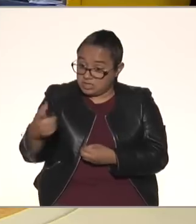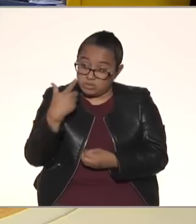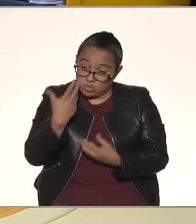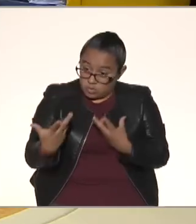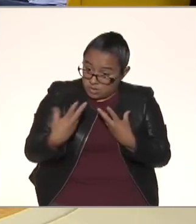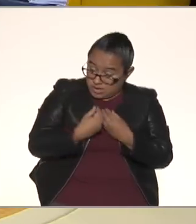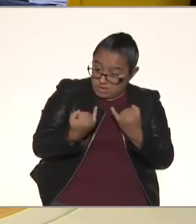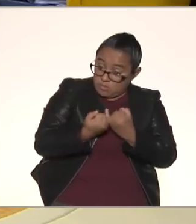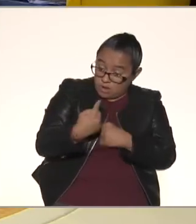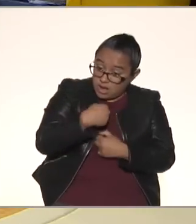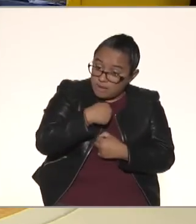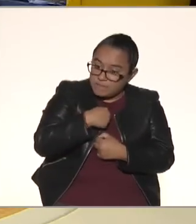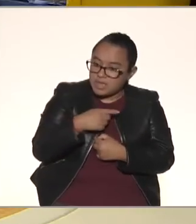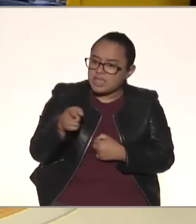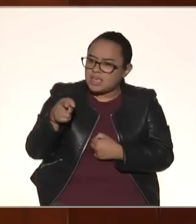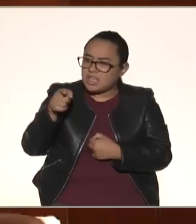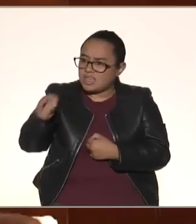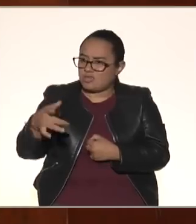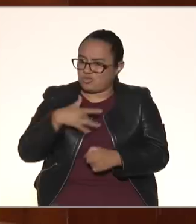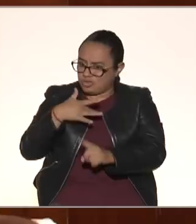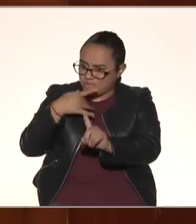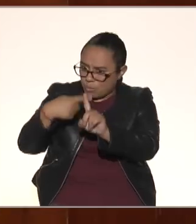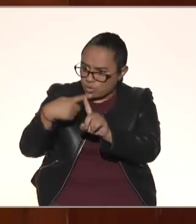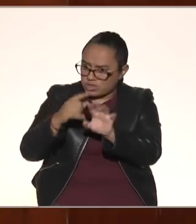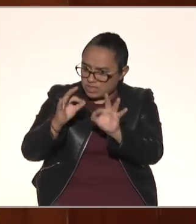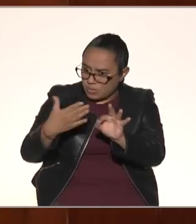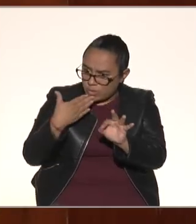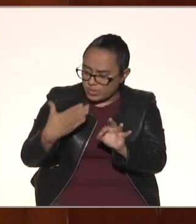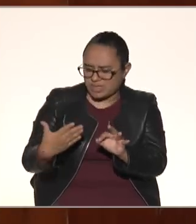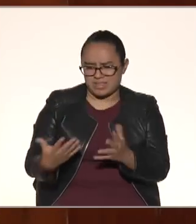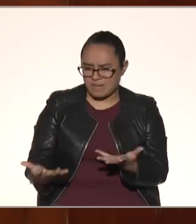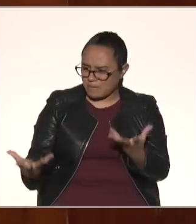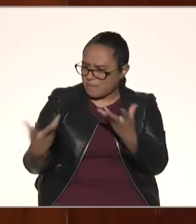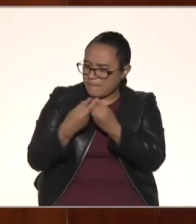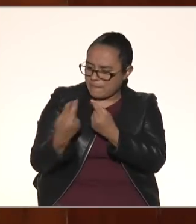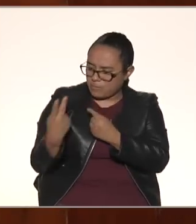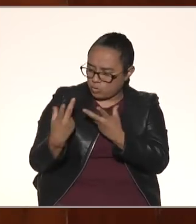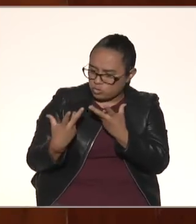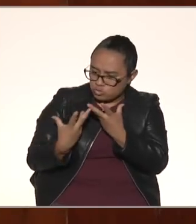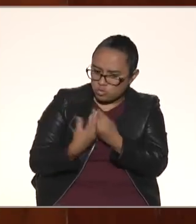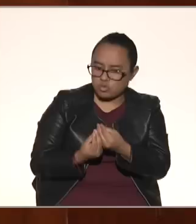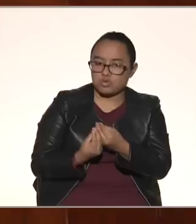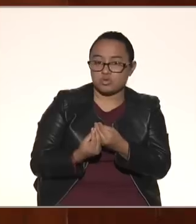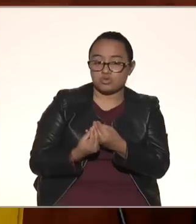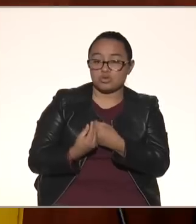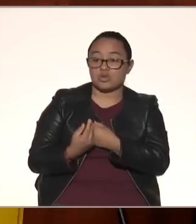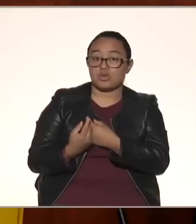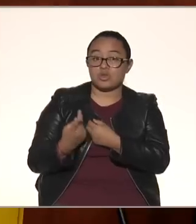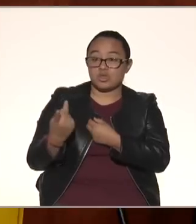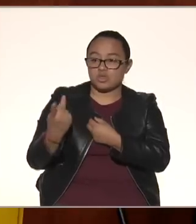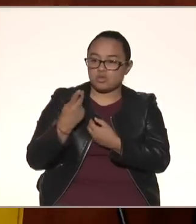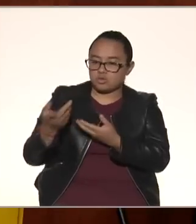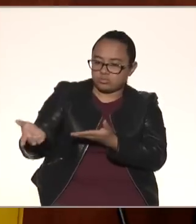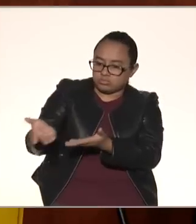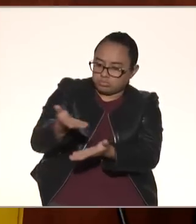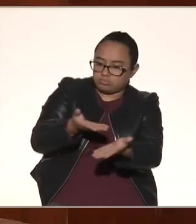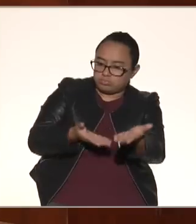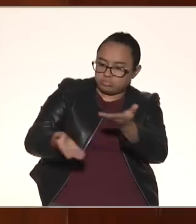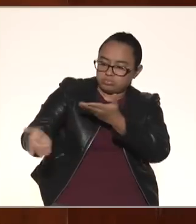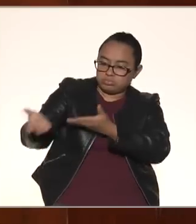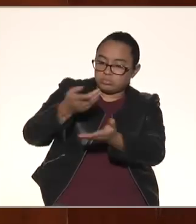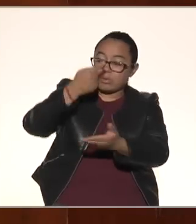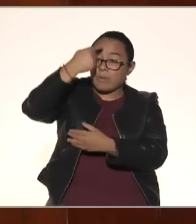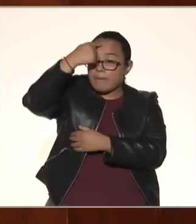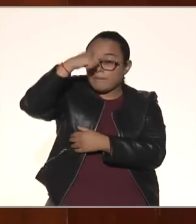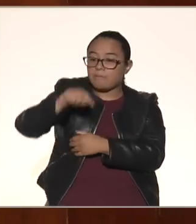conmigo, y saco tu mejor versión adelante, y entonces ahí podemos establecer una pareja, donde nos retroalimentamos, para dar